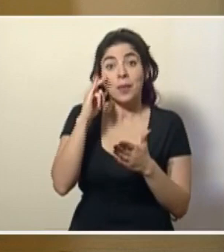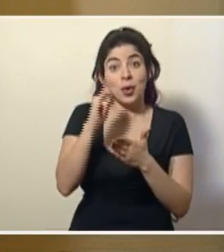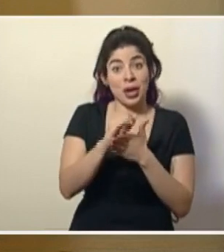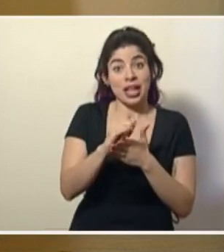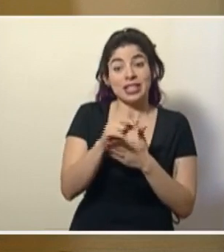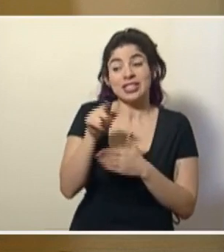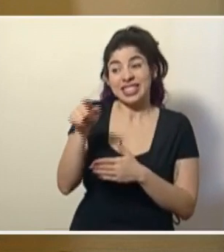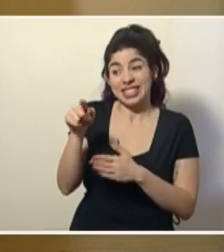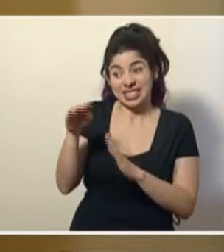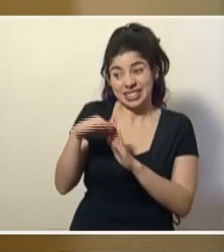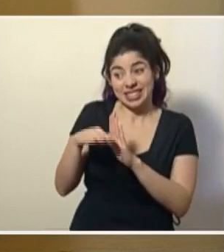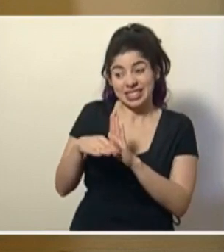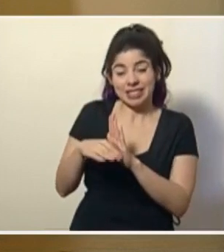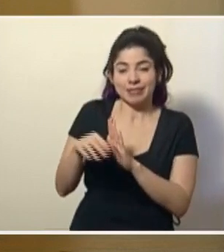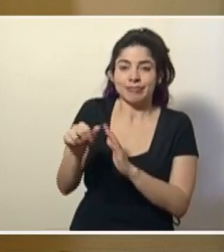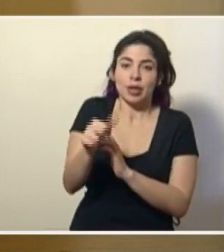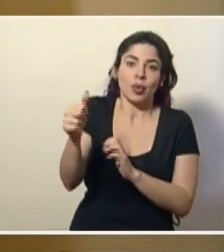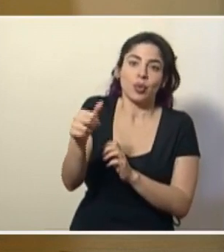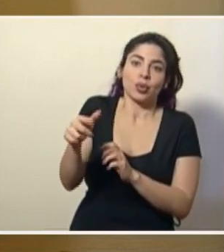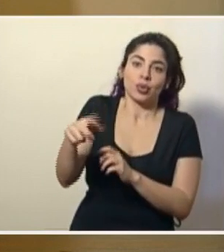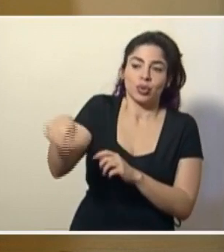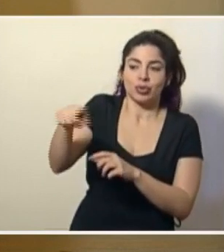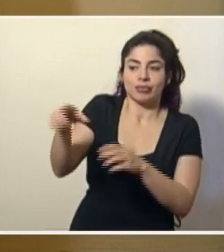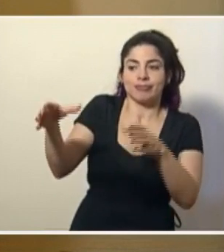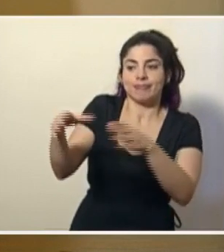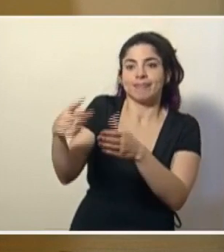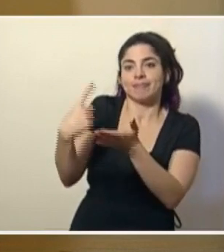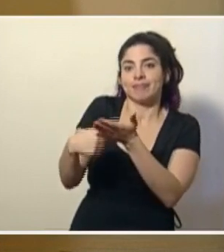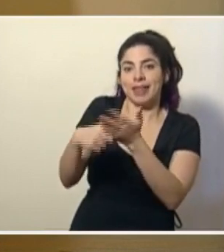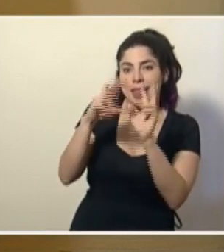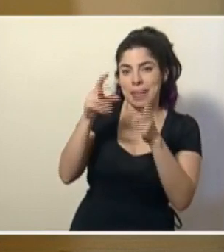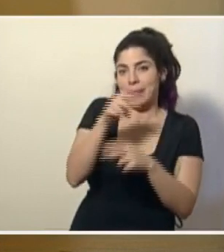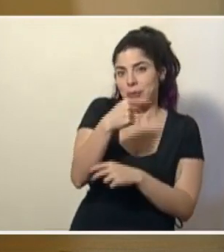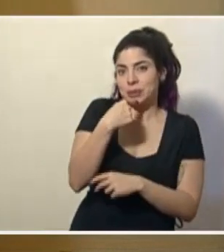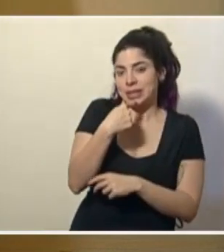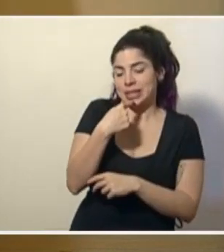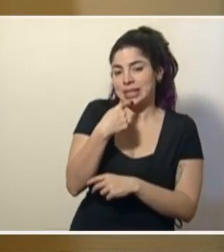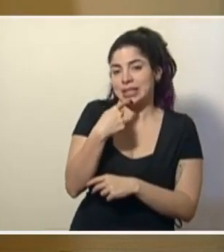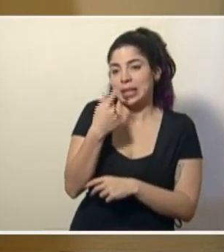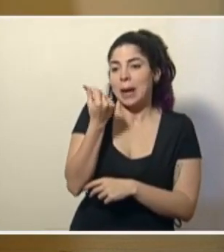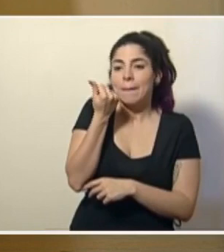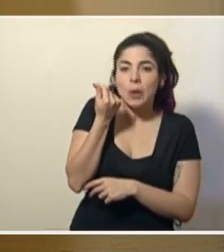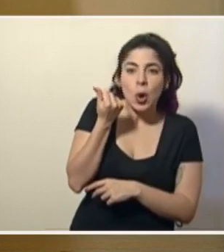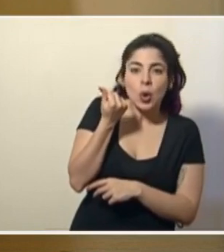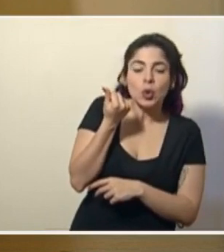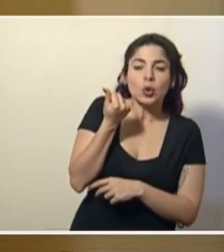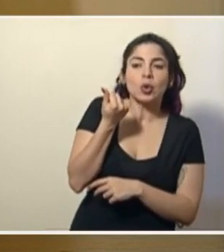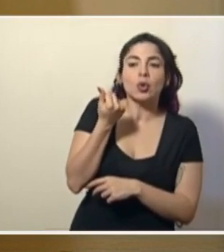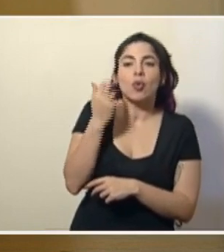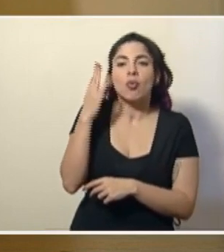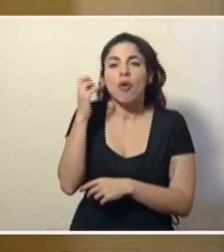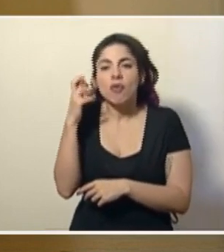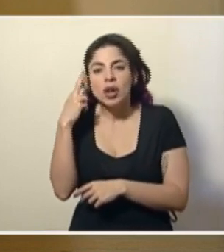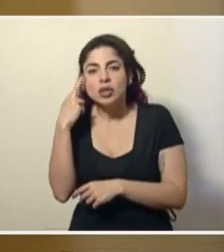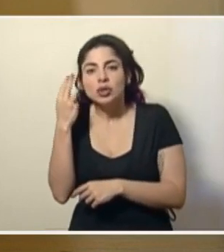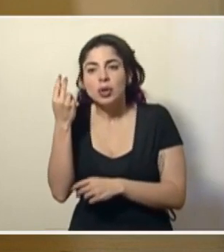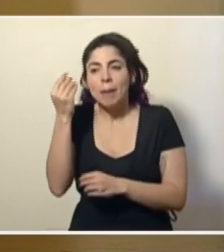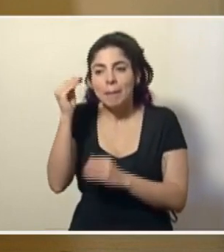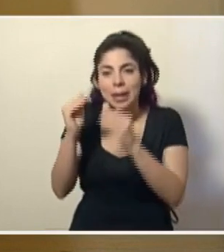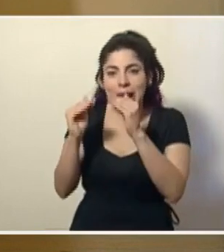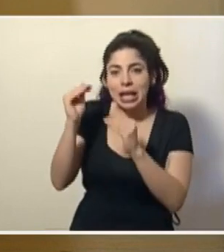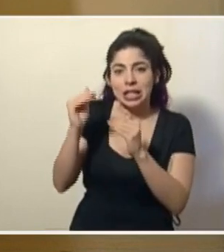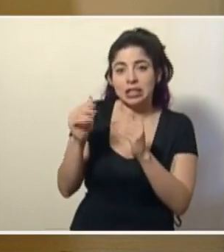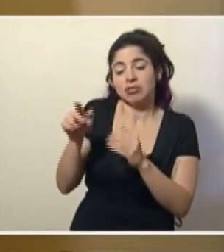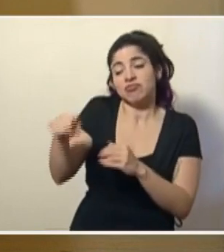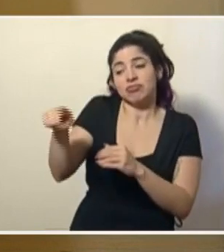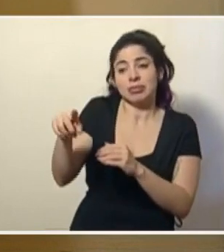es en otro escenario donde se analizará los temas que usted me está planteando, de montos, de razonabilidad, de proporcionalidad, y yo